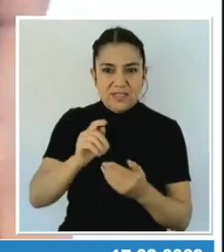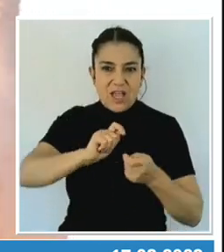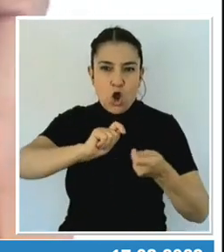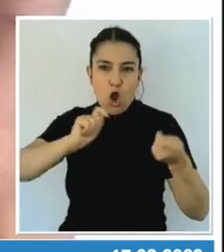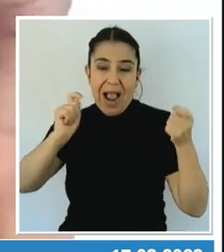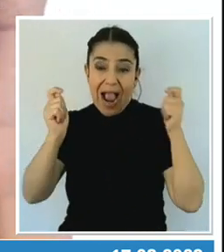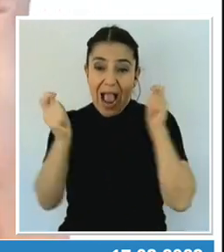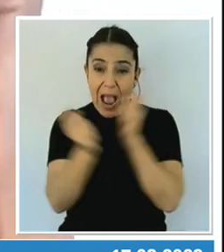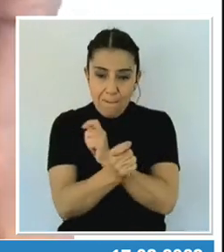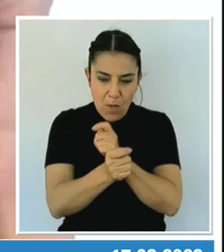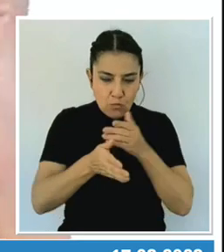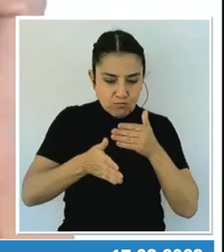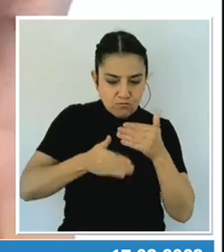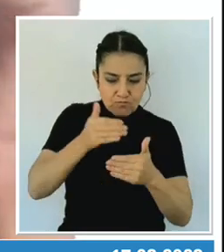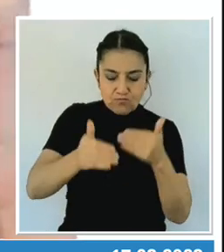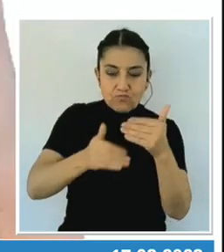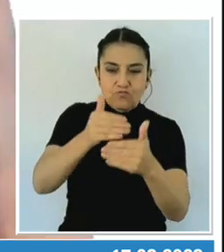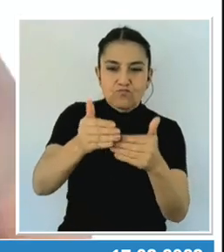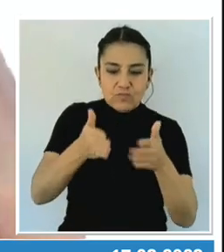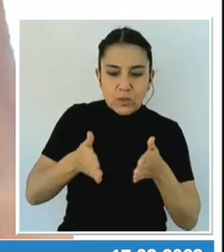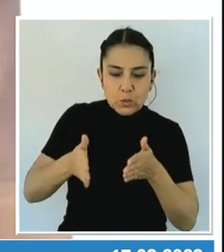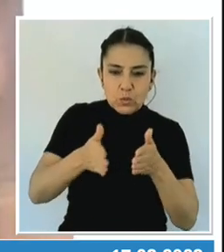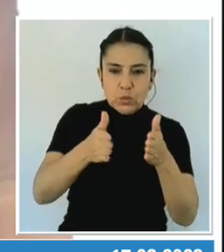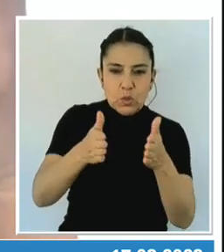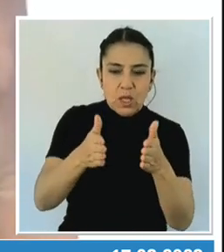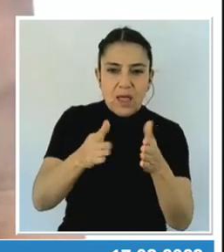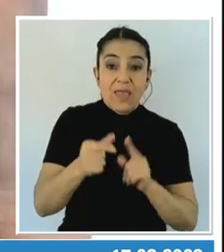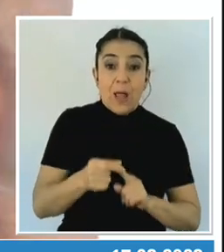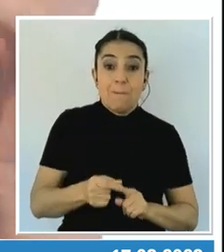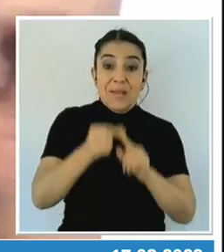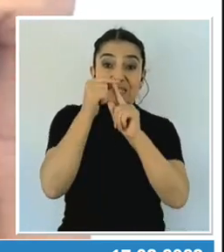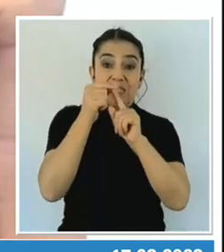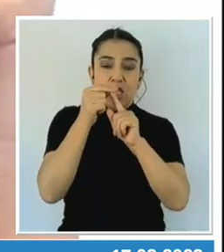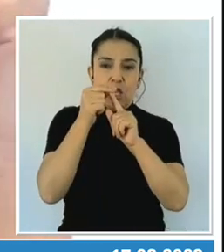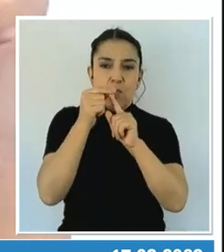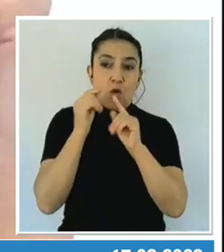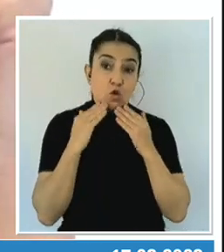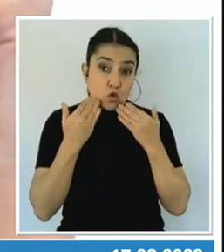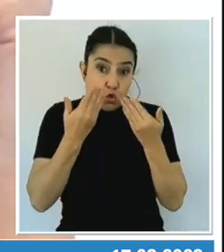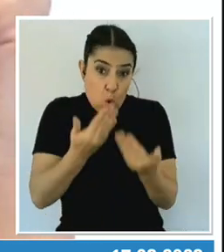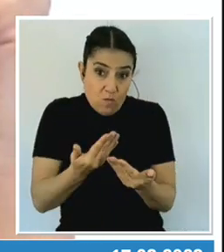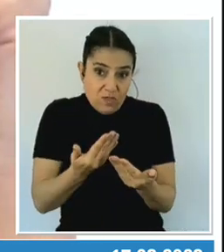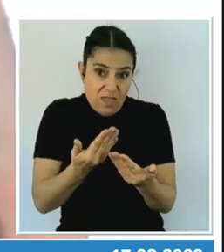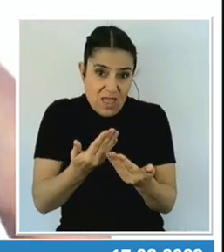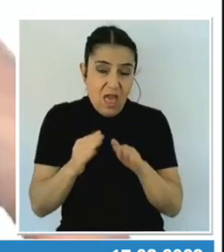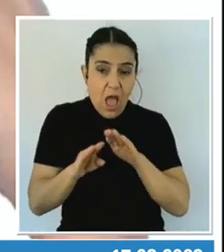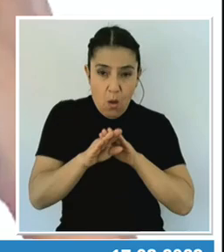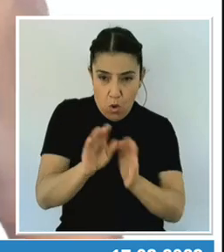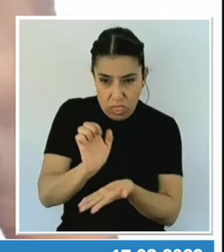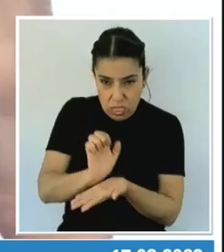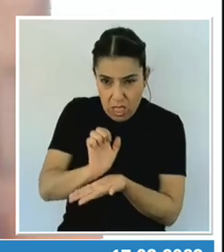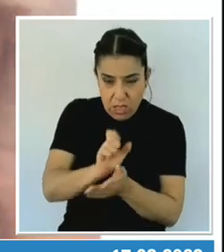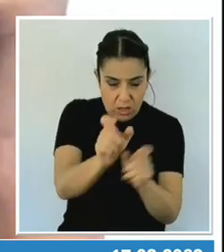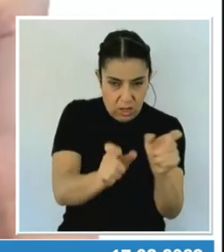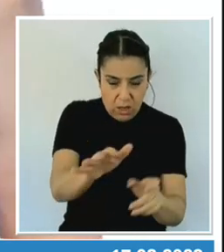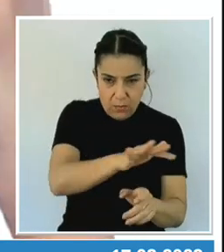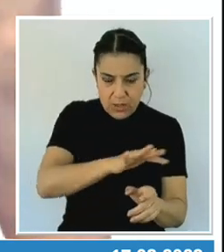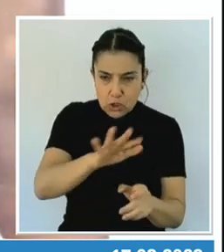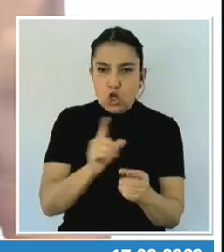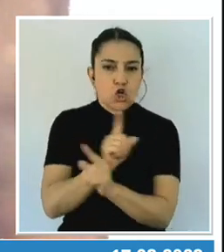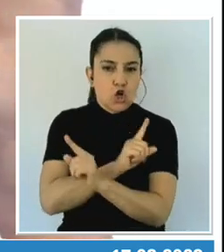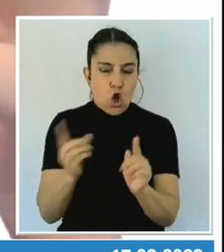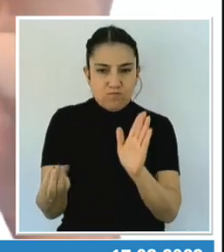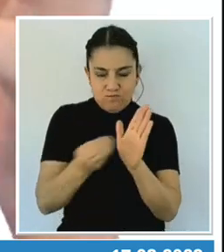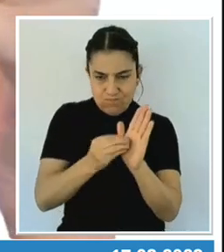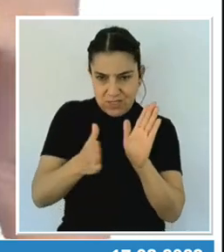rumbo de la interpretación del principio de subsidiariedad, que no está consagrado explícitamente en la Constitución chilena, pero como sabemos ha tenido